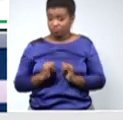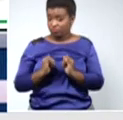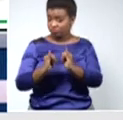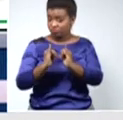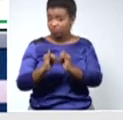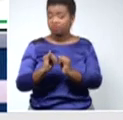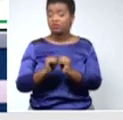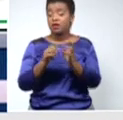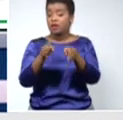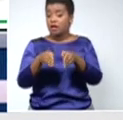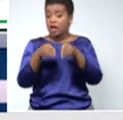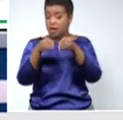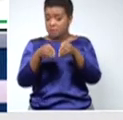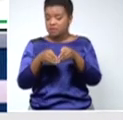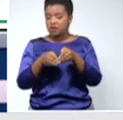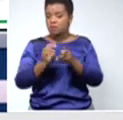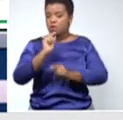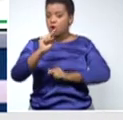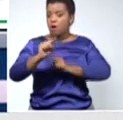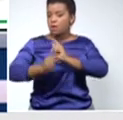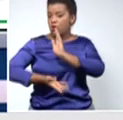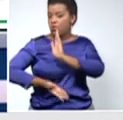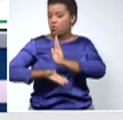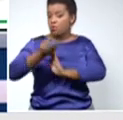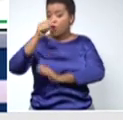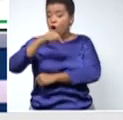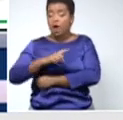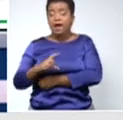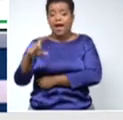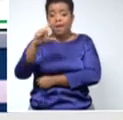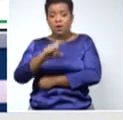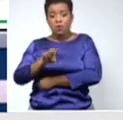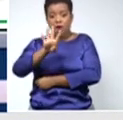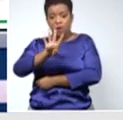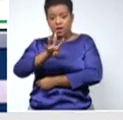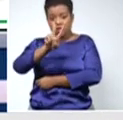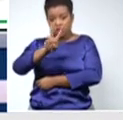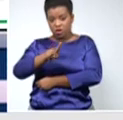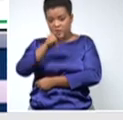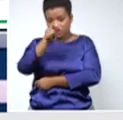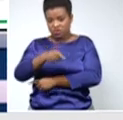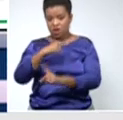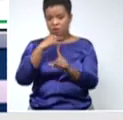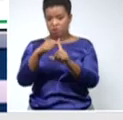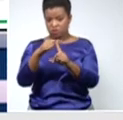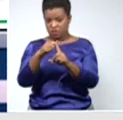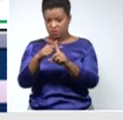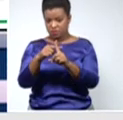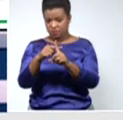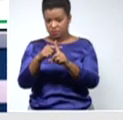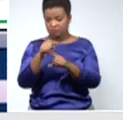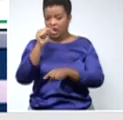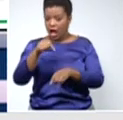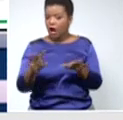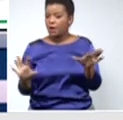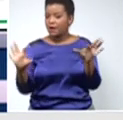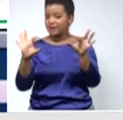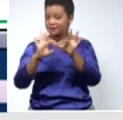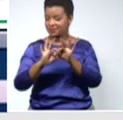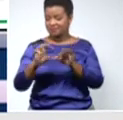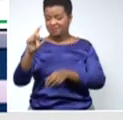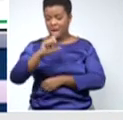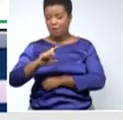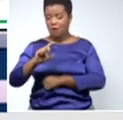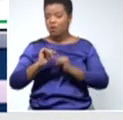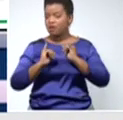que habían ido en aumento. Hoy Camagüey tuvo 42 casos positivos. Tenemos por allá a nuestro corresponsal Alex